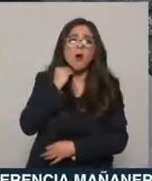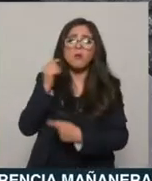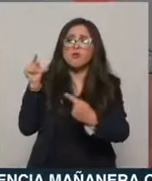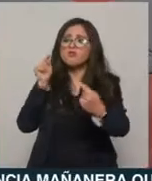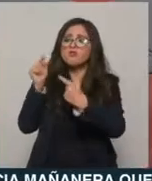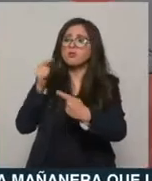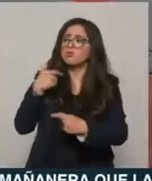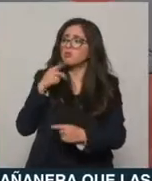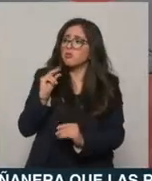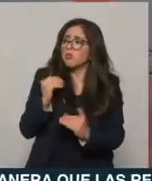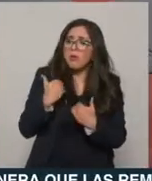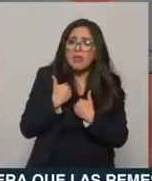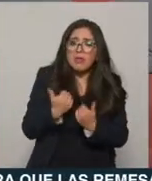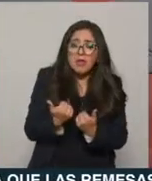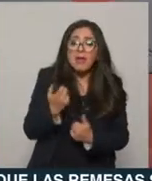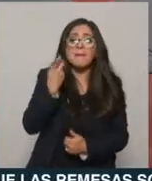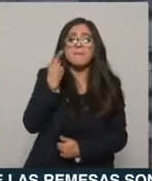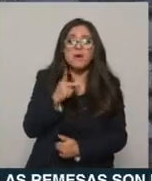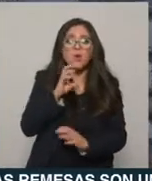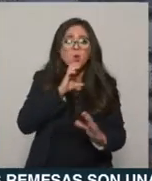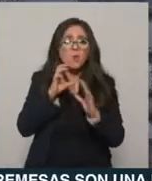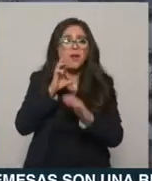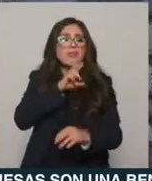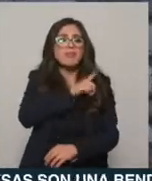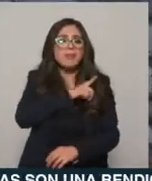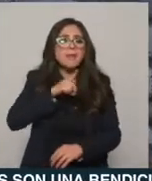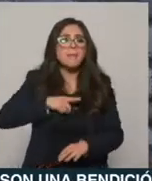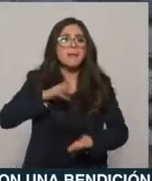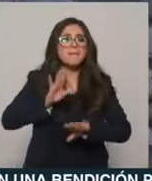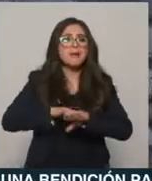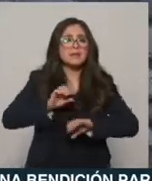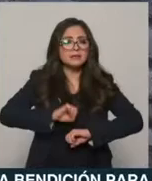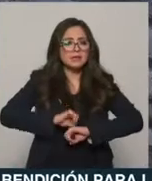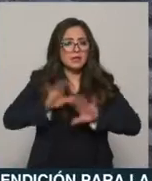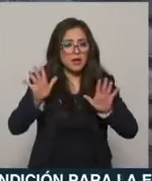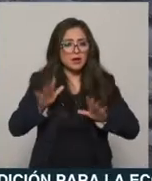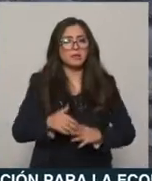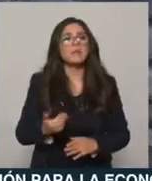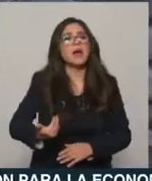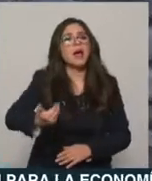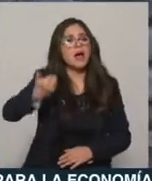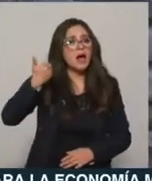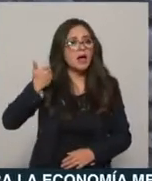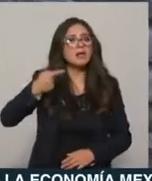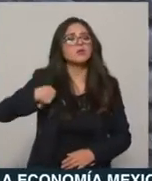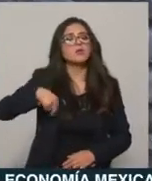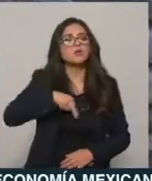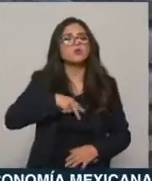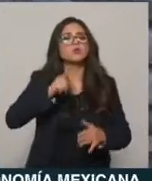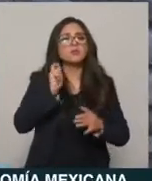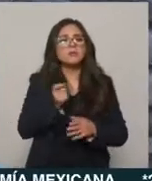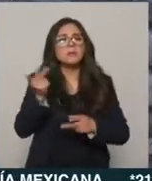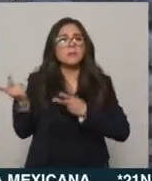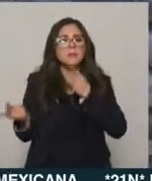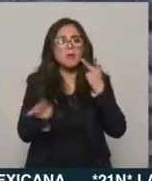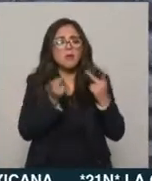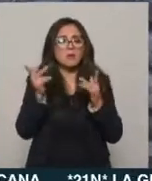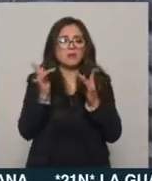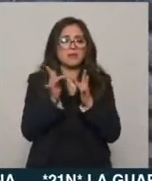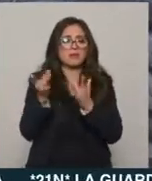se desarrollan estos juicios? Seguramente le han hecho ya esta pregunta o esta comparación en otras ocasiones, lo hicieron hoy a través de nuestras redes sociales.